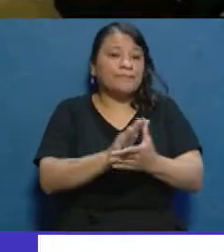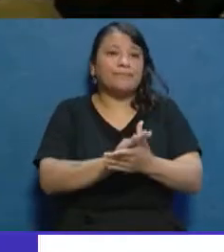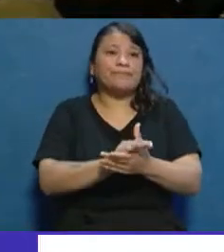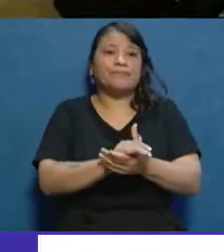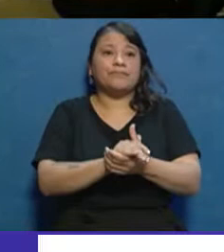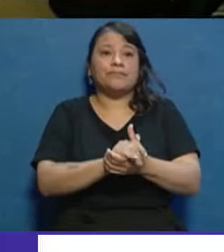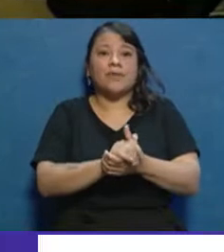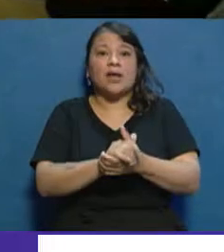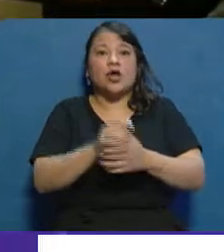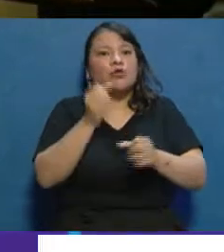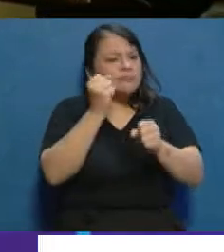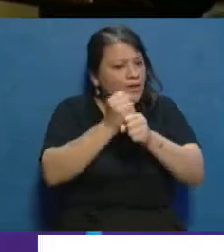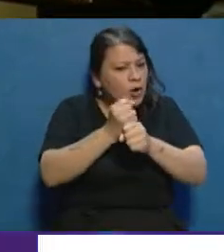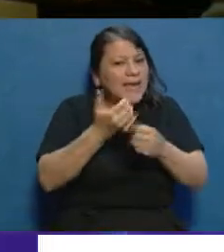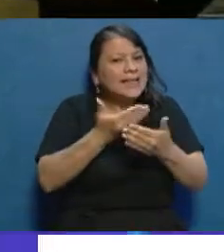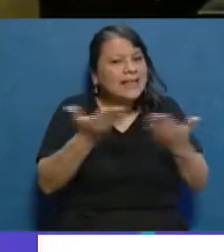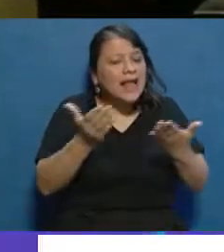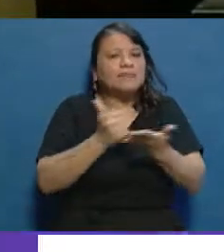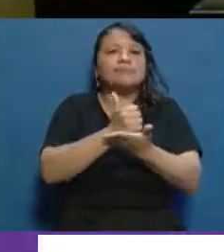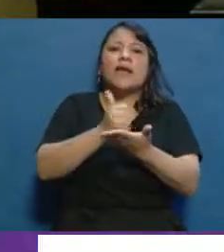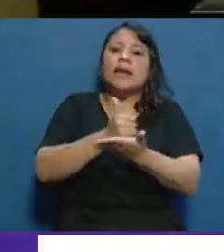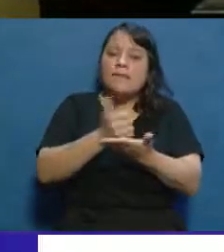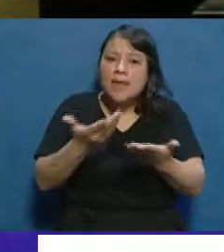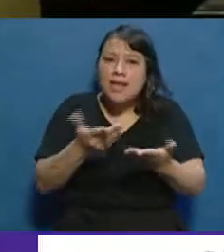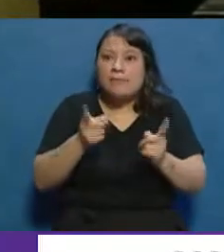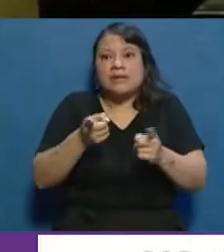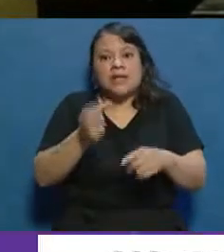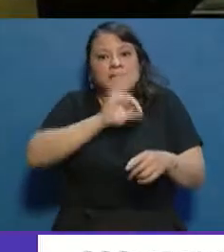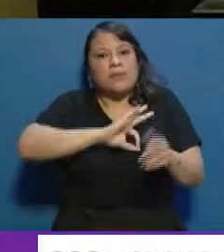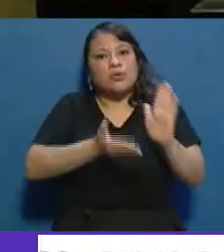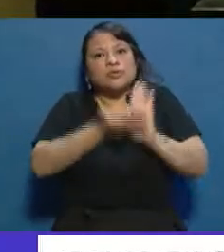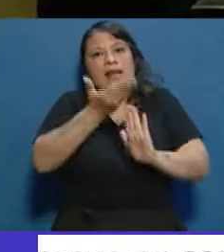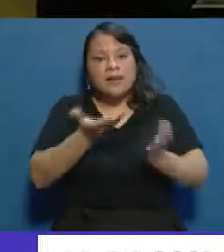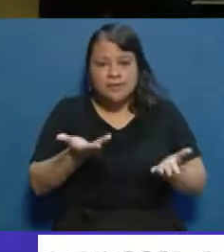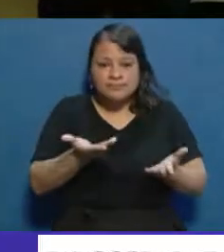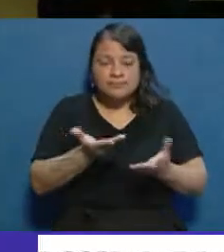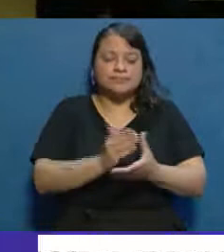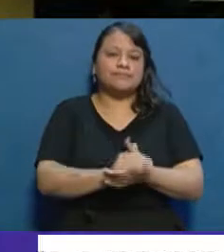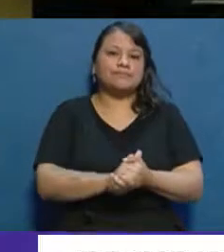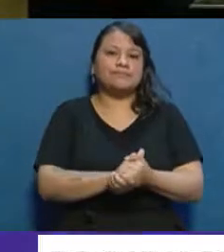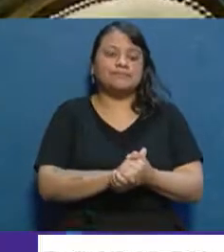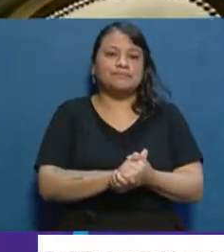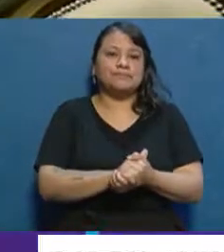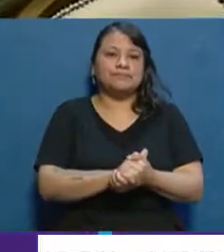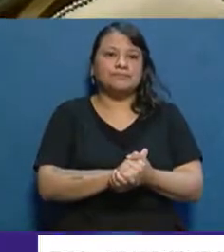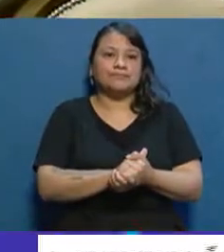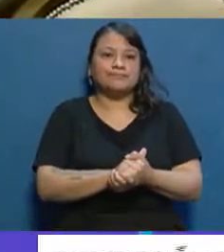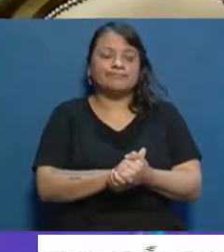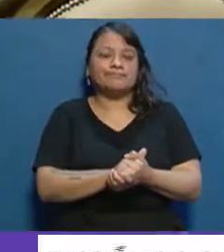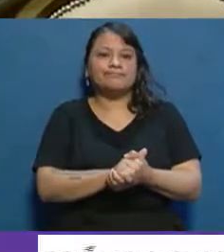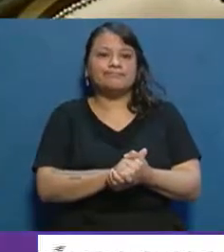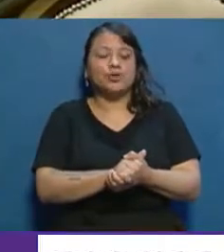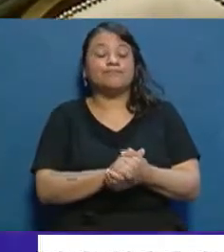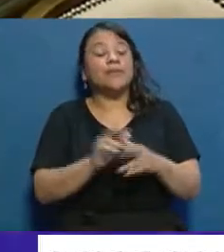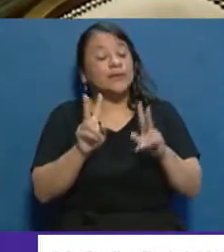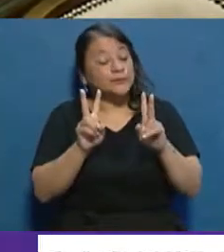lo están esperando, sobre todo en aumento salarial, el acomodamiento salarial. Bueno, también es un tema a